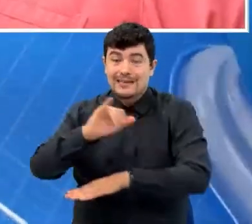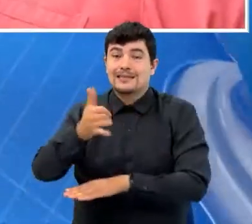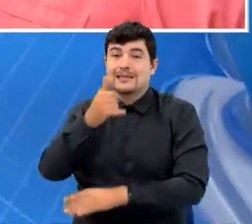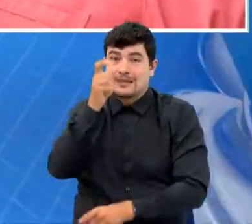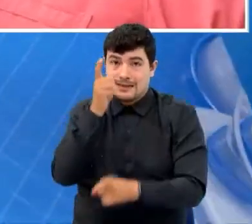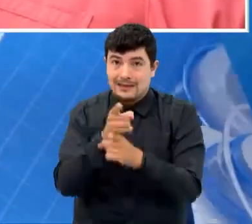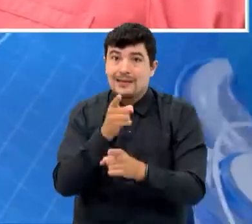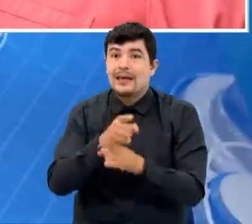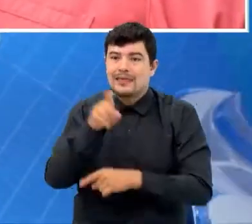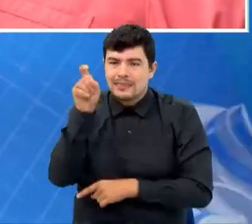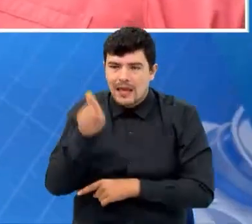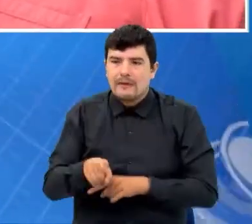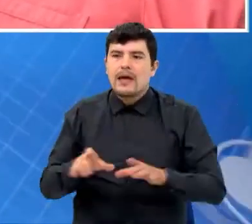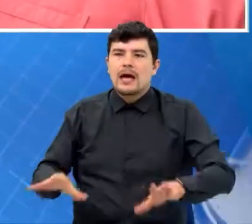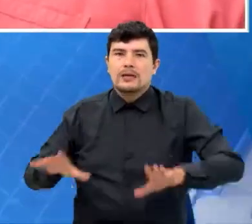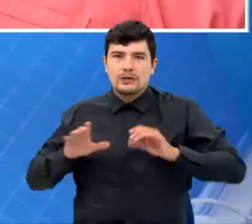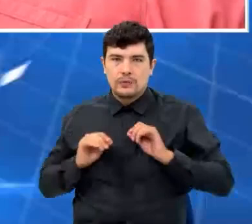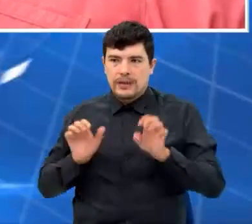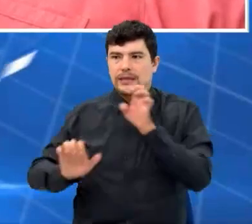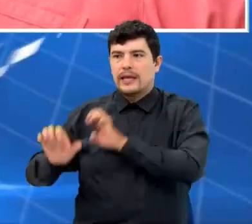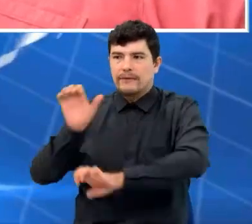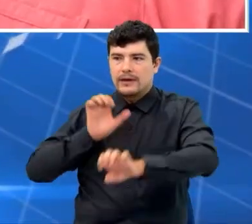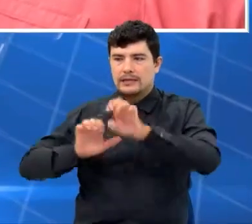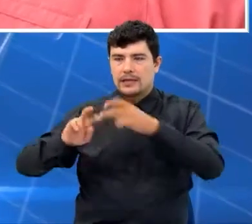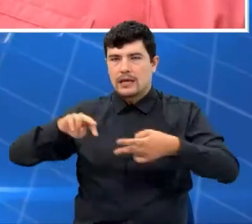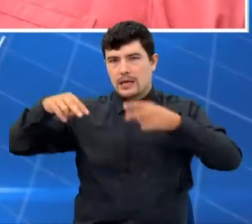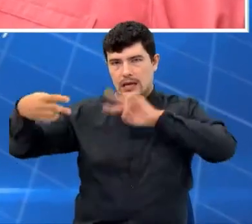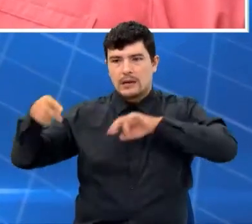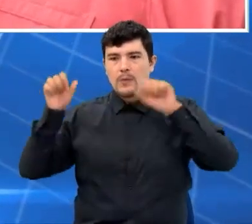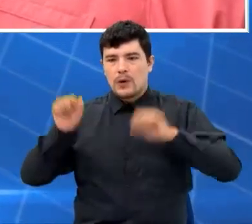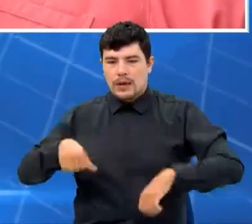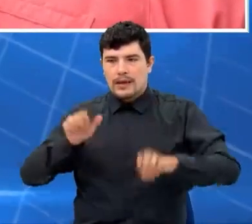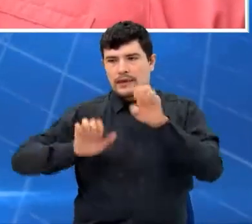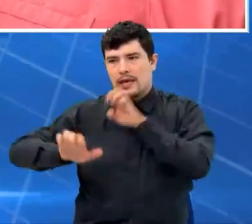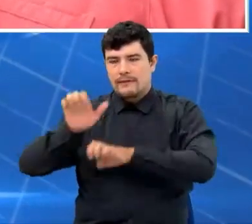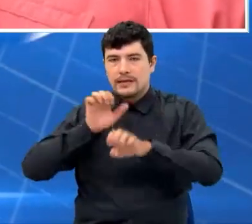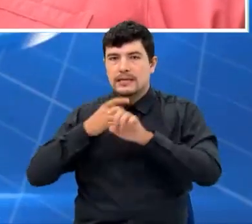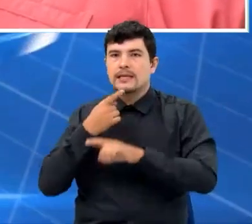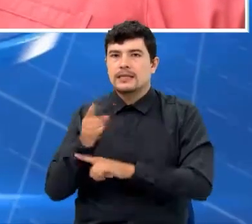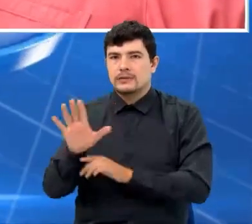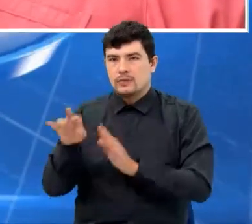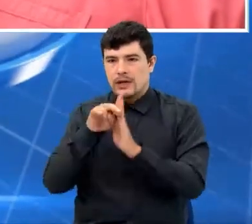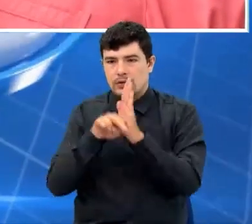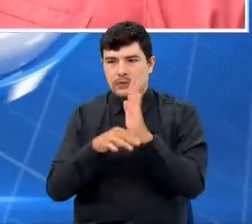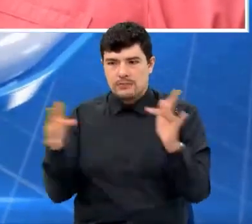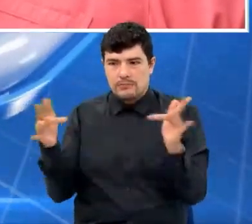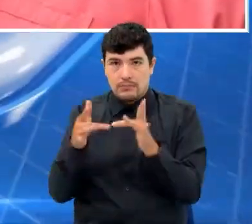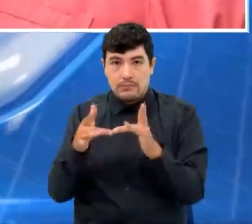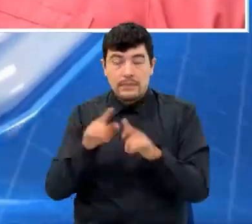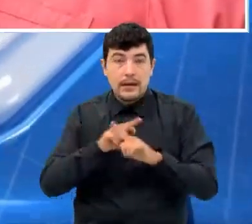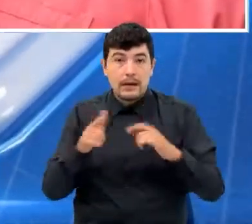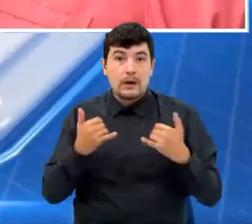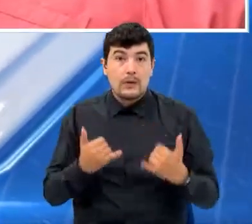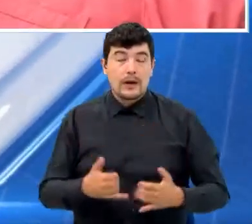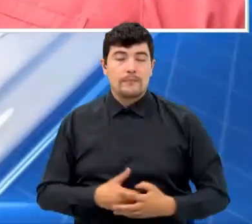ellos asumir una defensa contradicción y poder defenderse como lo estipula la norma. Ahora, con respecto